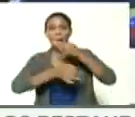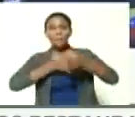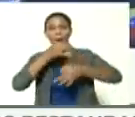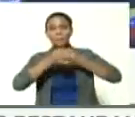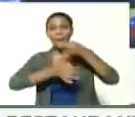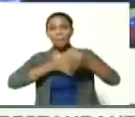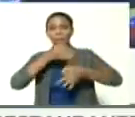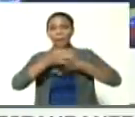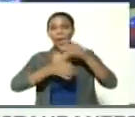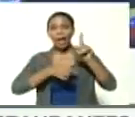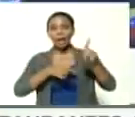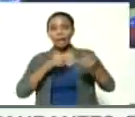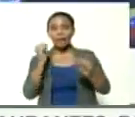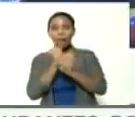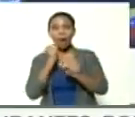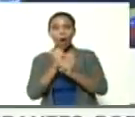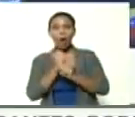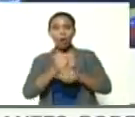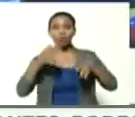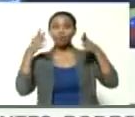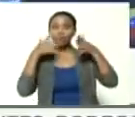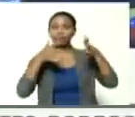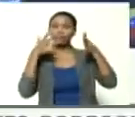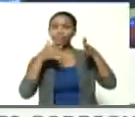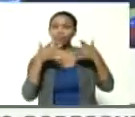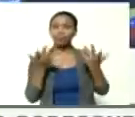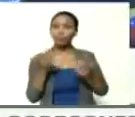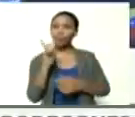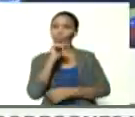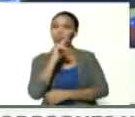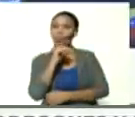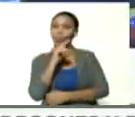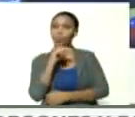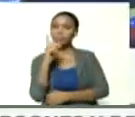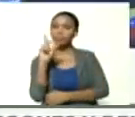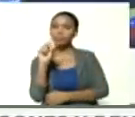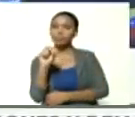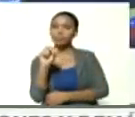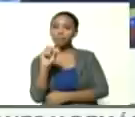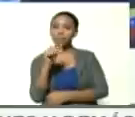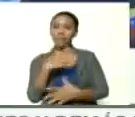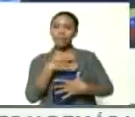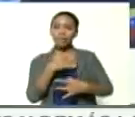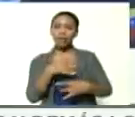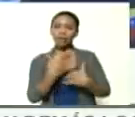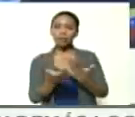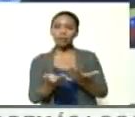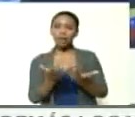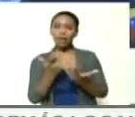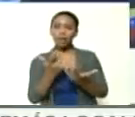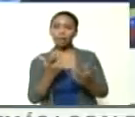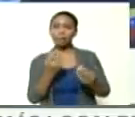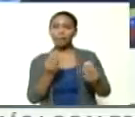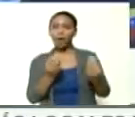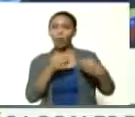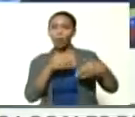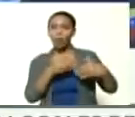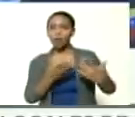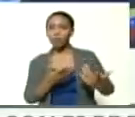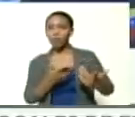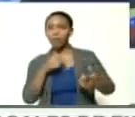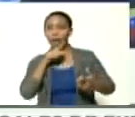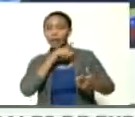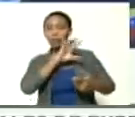Bielma, en ese trabajo que les he recomendado, no hay también intereses y conveniencias de